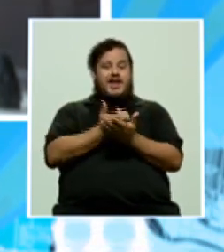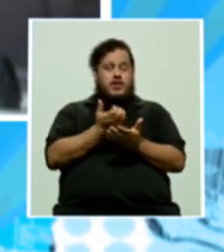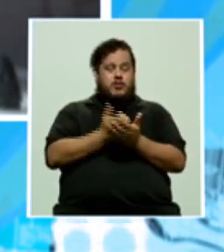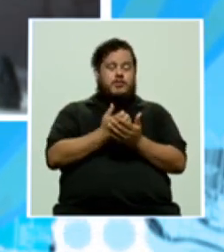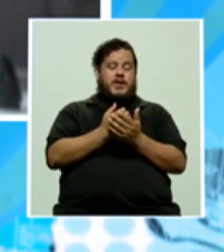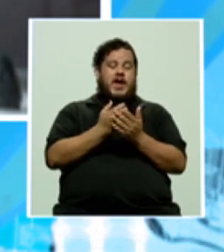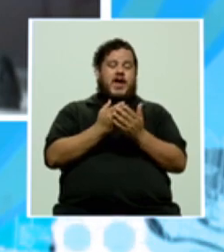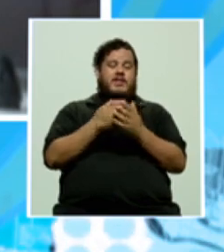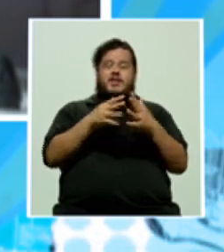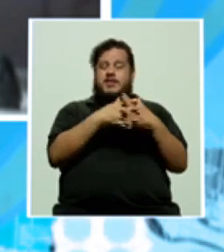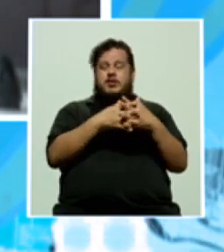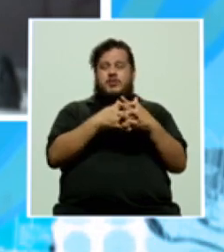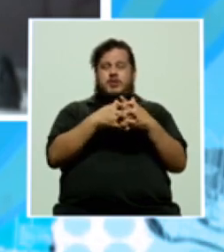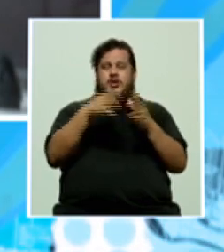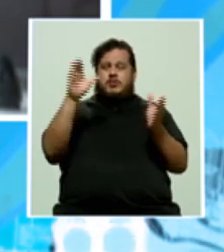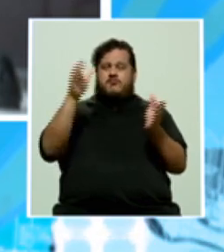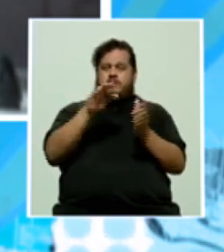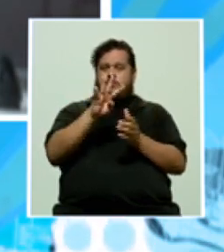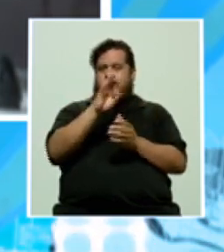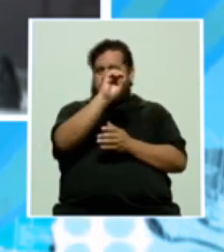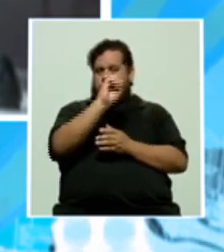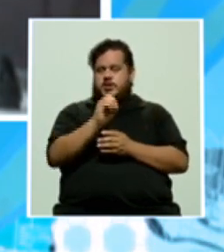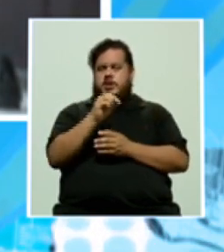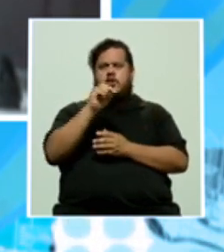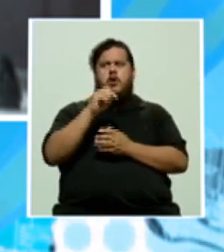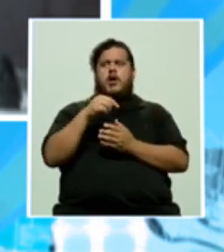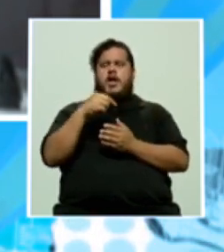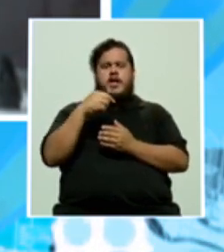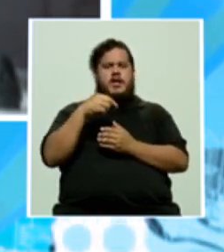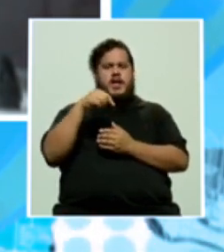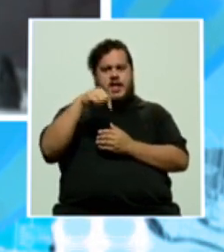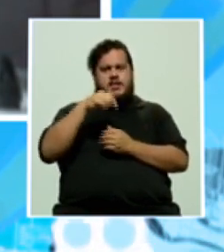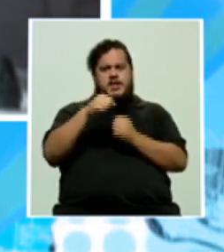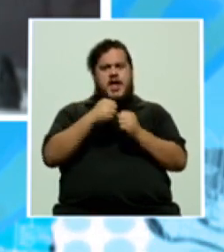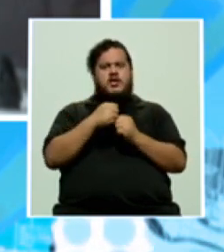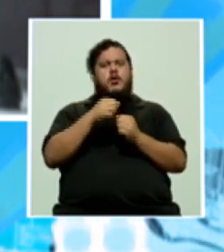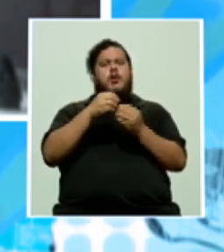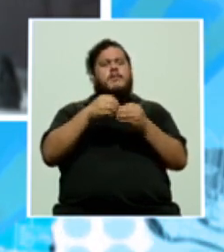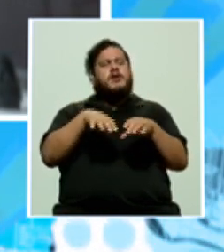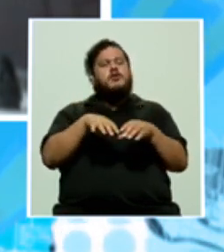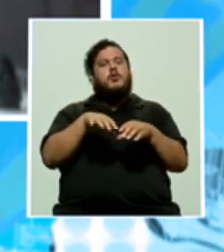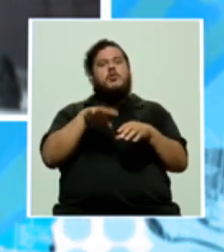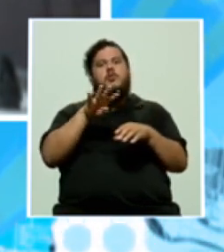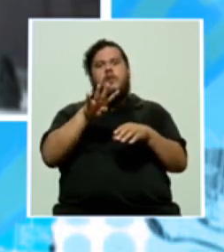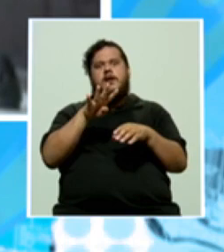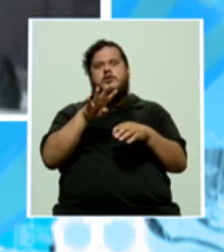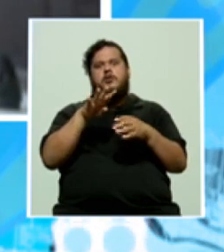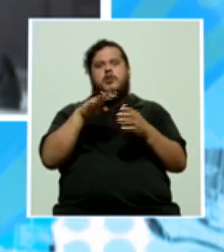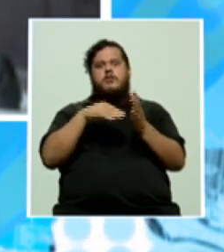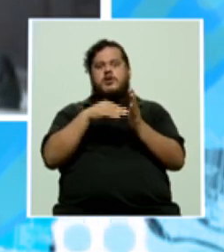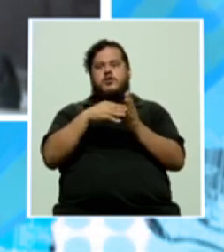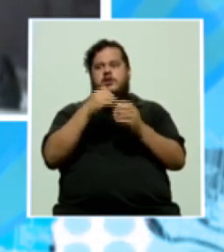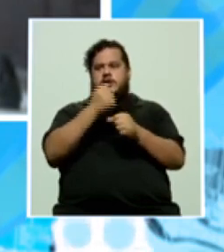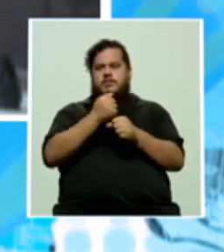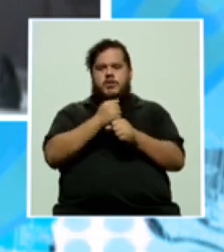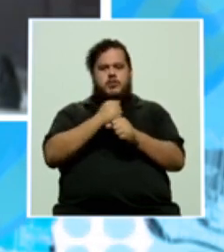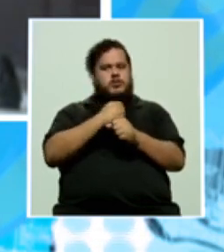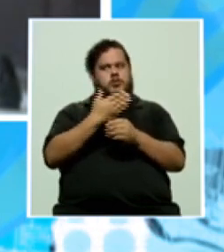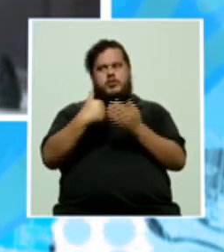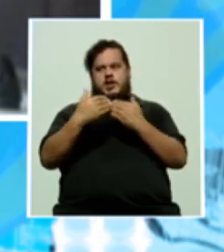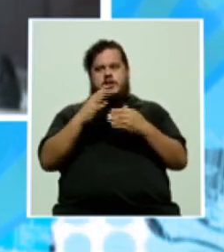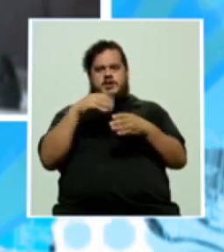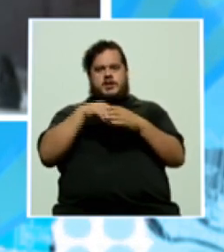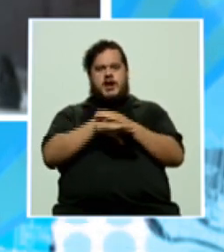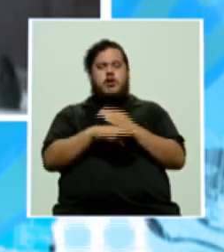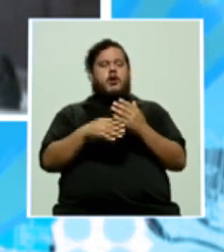contrajo 4% este último año. Donald Trump perdió 3 millones de empleos respecto a la cantidad de empleos con los que entró en la oficina. La guerra